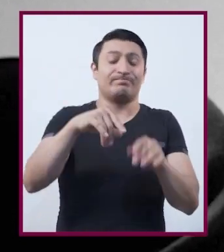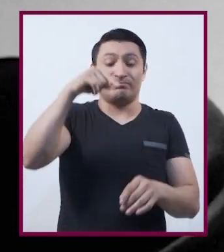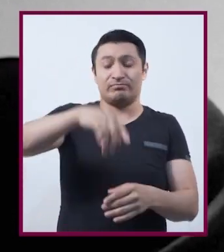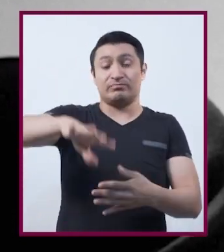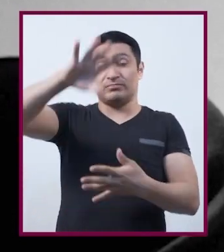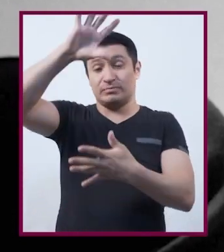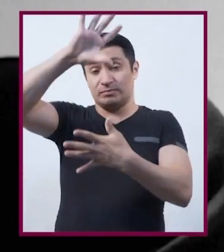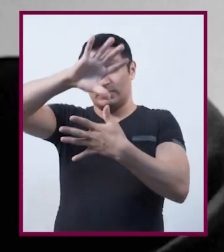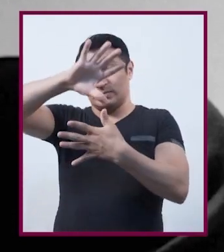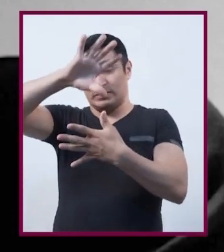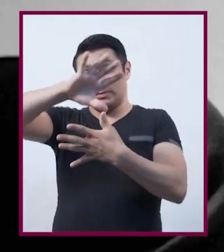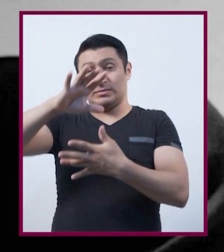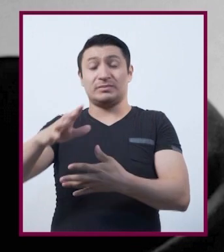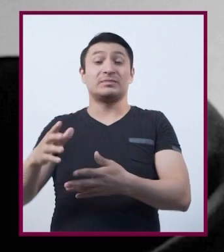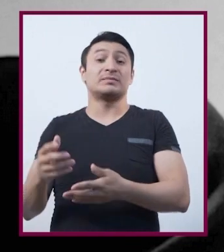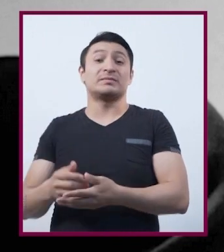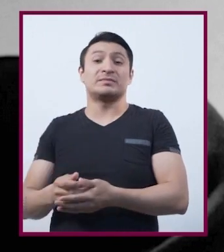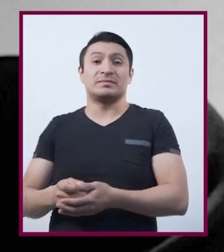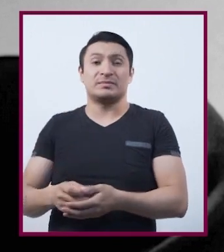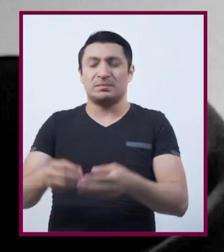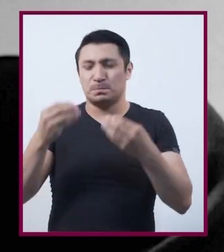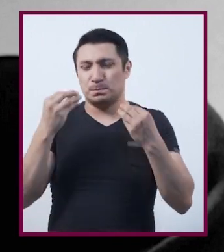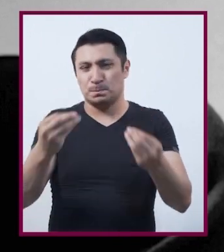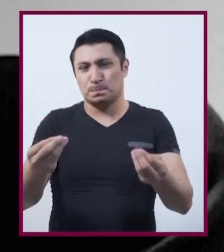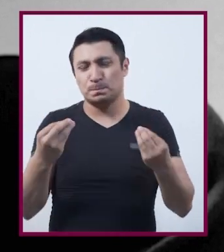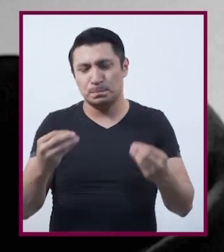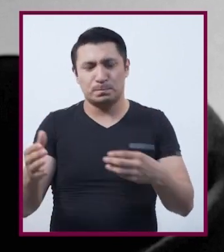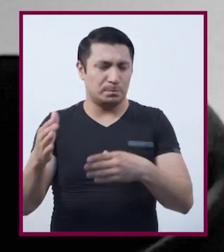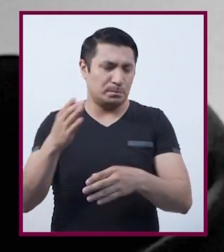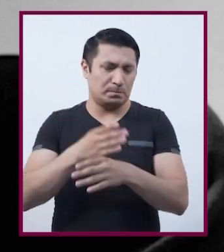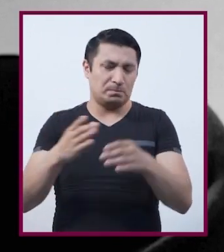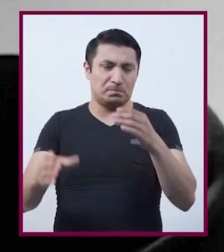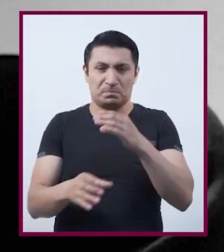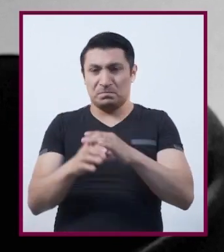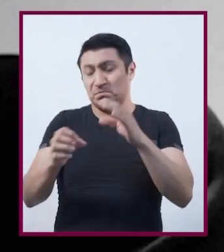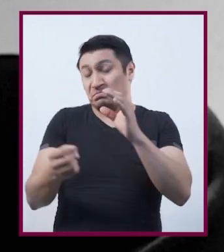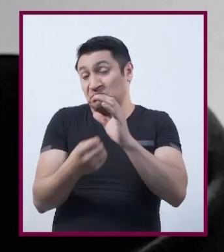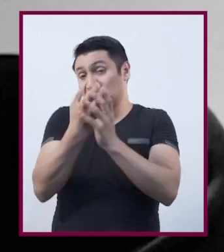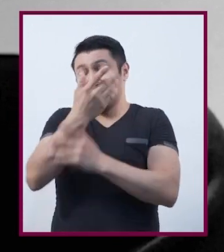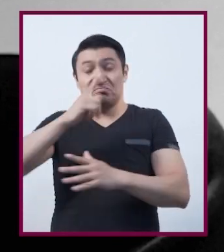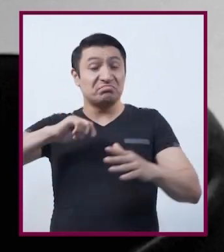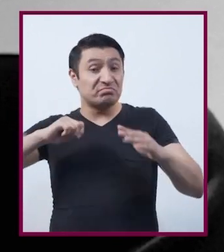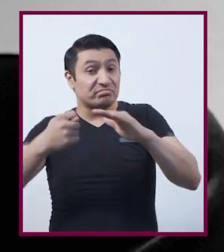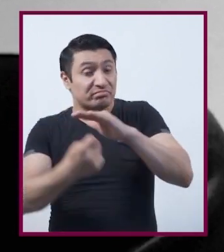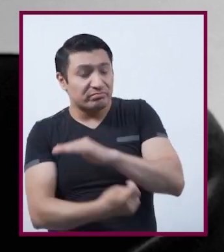innovaciones tecnológicas que provocaron una revolución